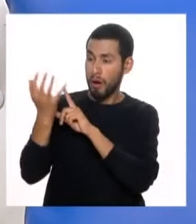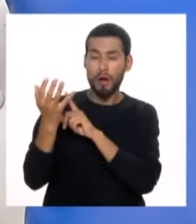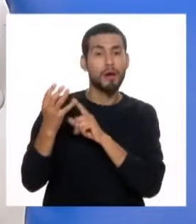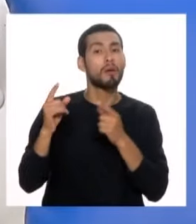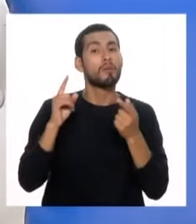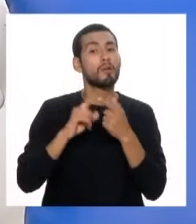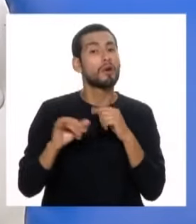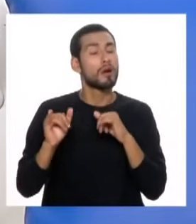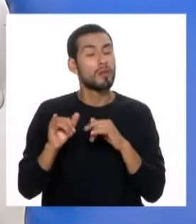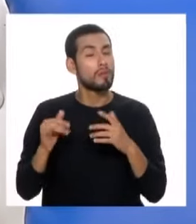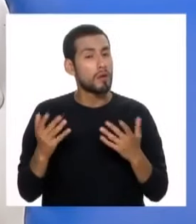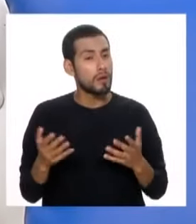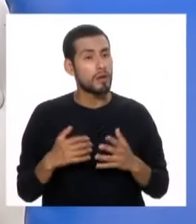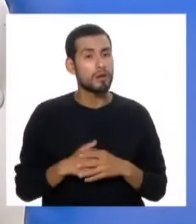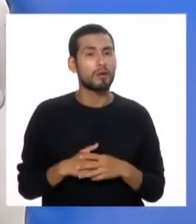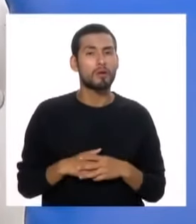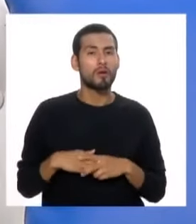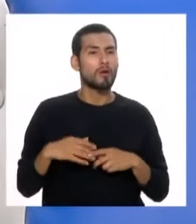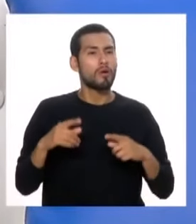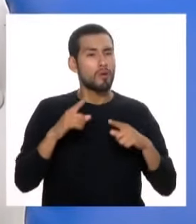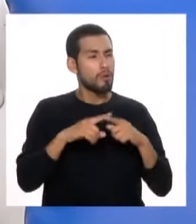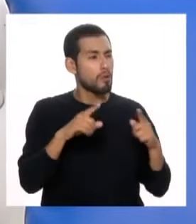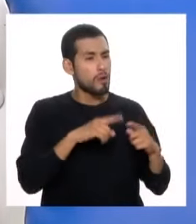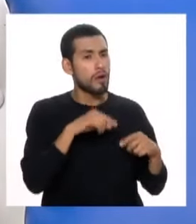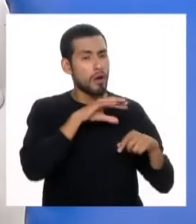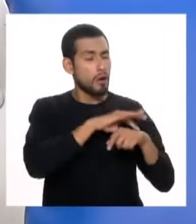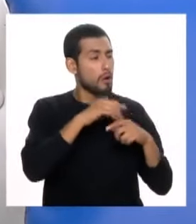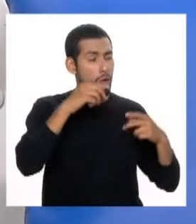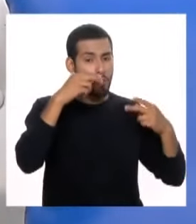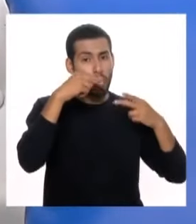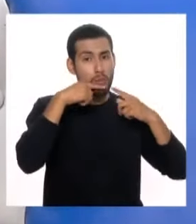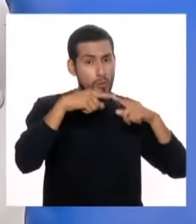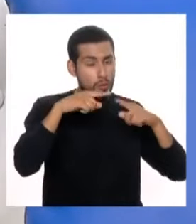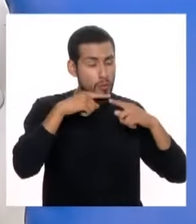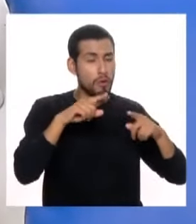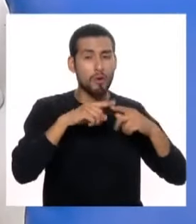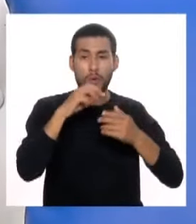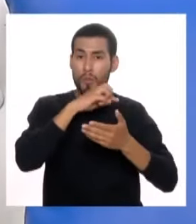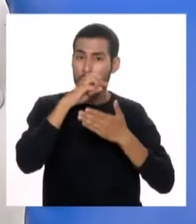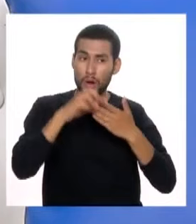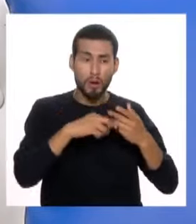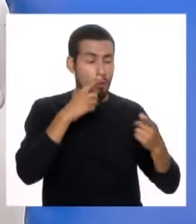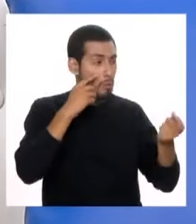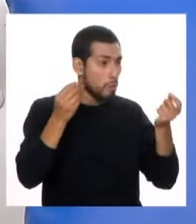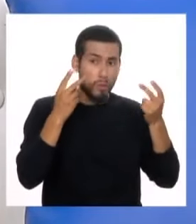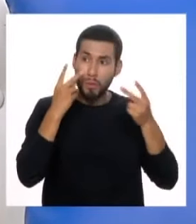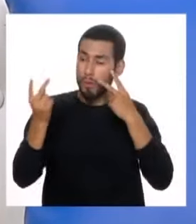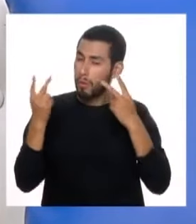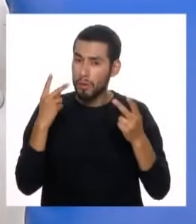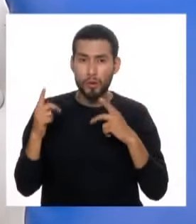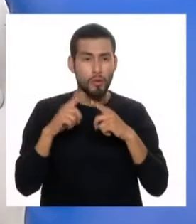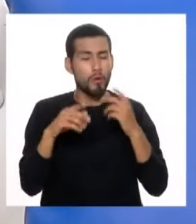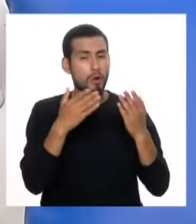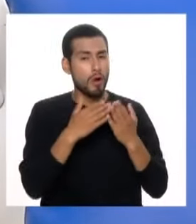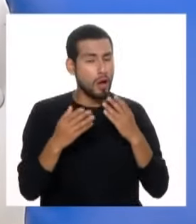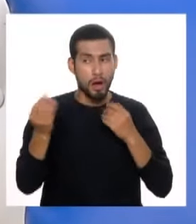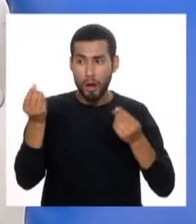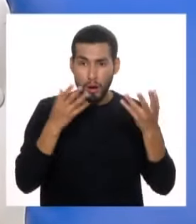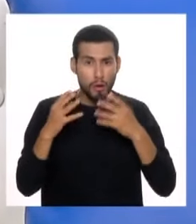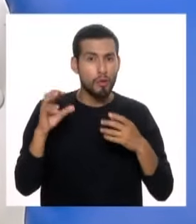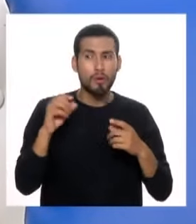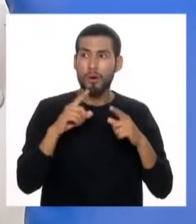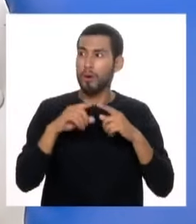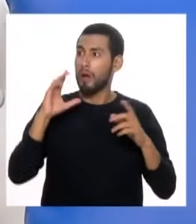está ratificada por lo que dice el medio de comunicación o el programa o lo que le dicen en el colegio o lo que escucha